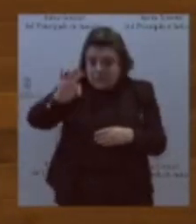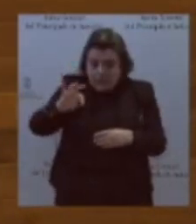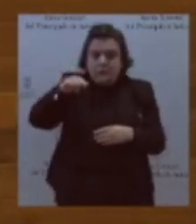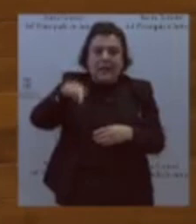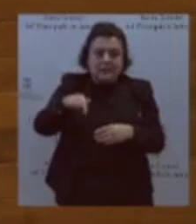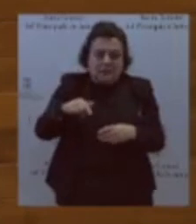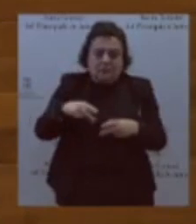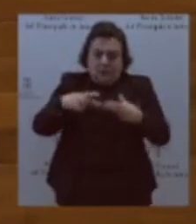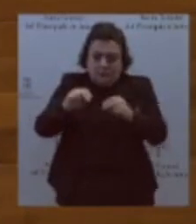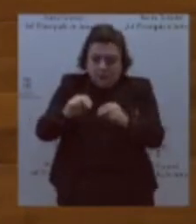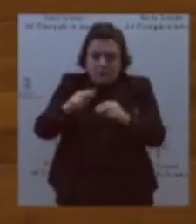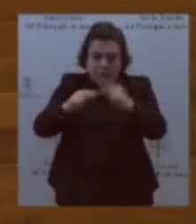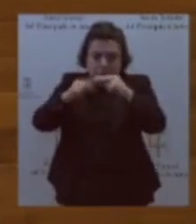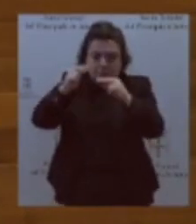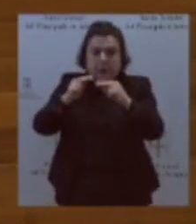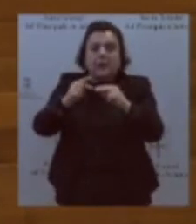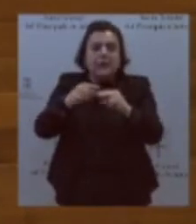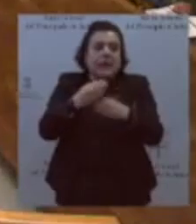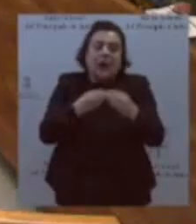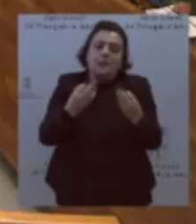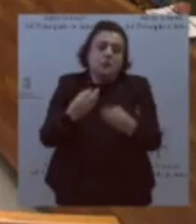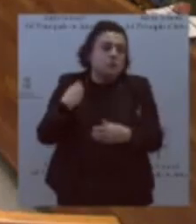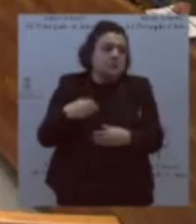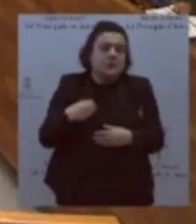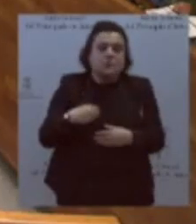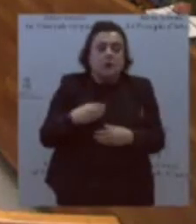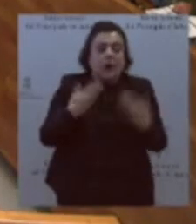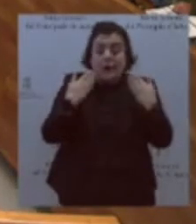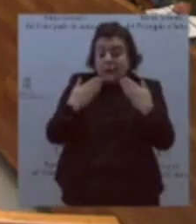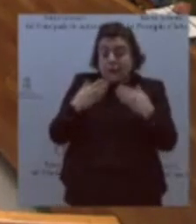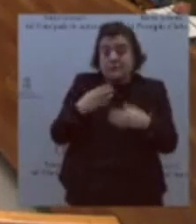actuaríamos con cualquier otro lugar que merezca dignidad y respeto como el Langreo. Muchas gracias.